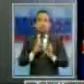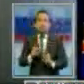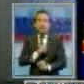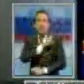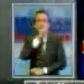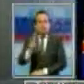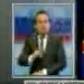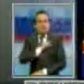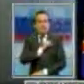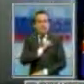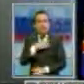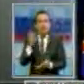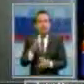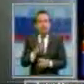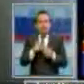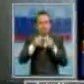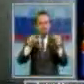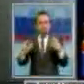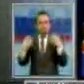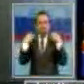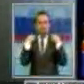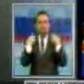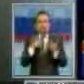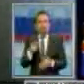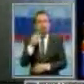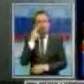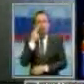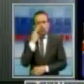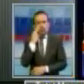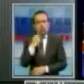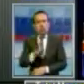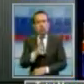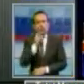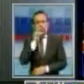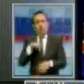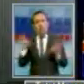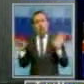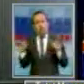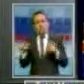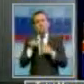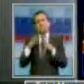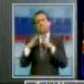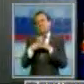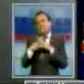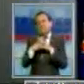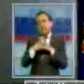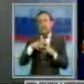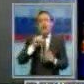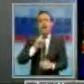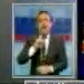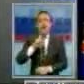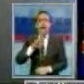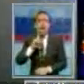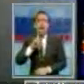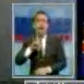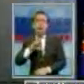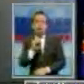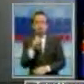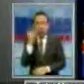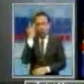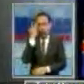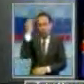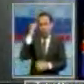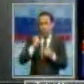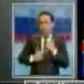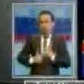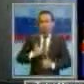a Santiago a ejercer cargos nacionales. Yo lo conozco, me ha tocado ver en Los Ángeles, en Chillán, en Arauco, gente súper capacitada,